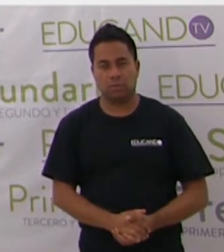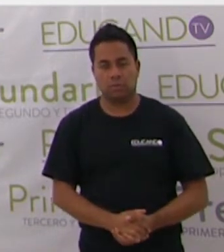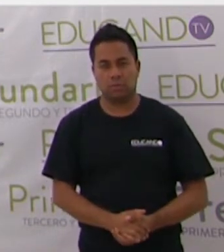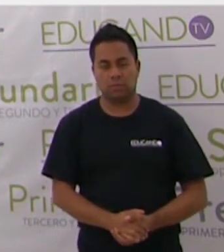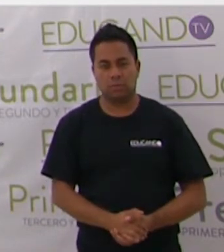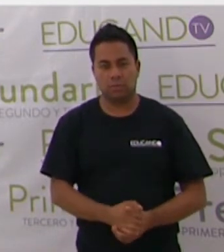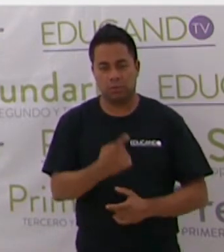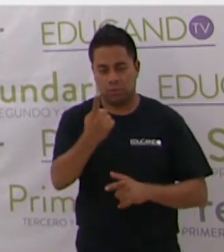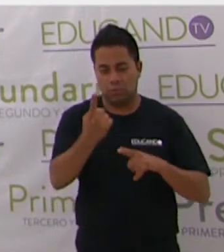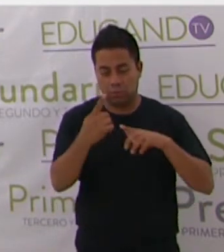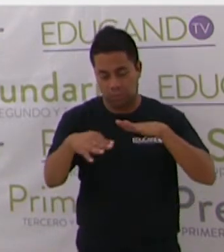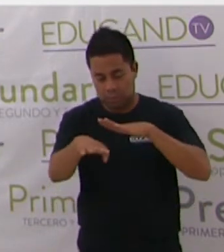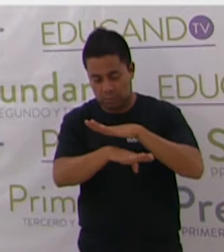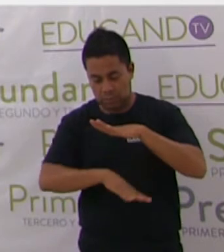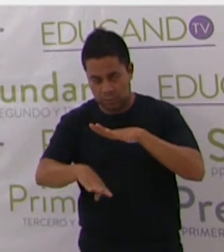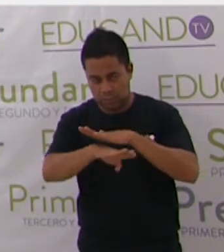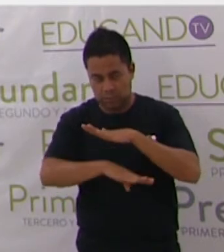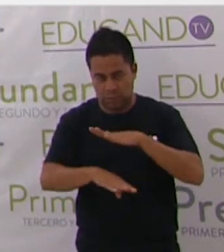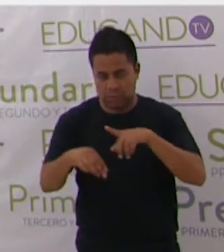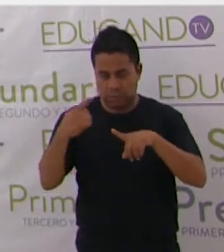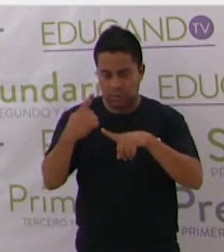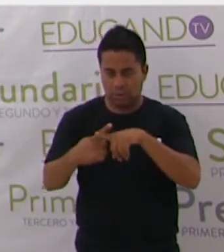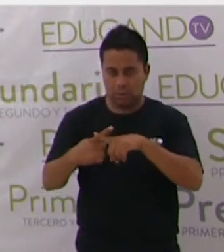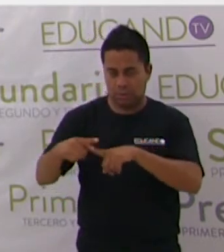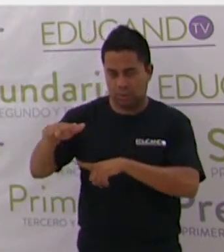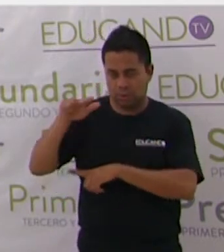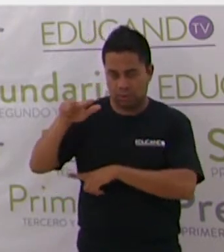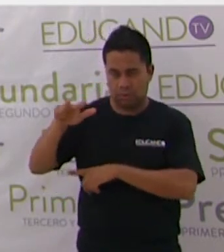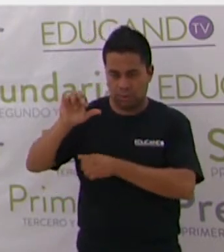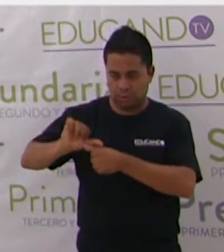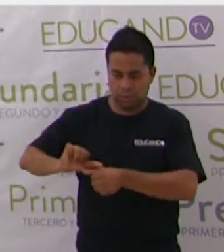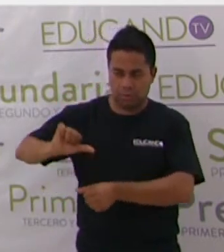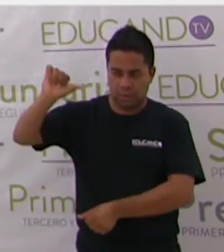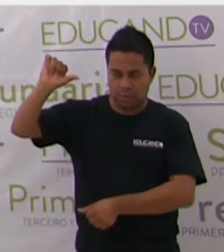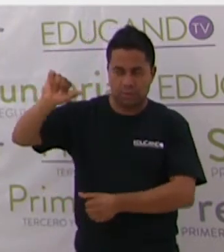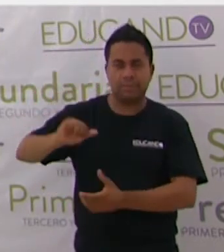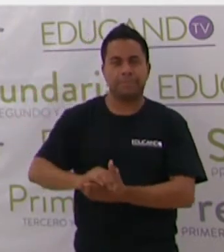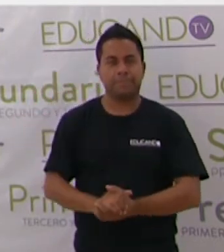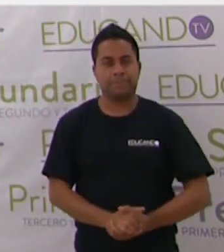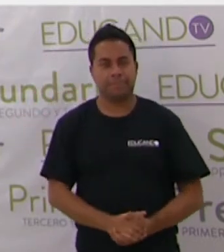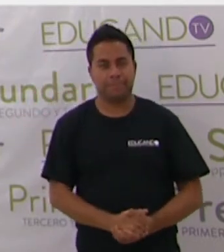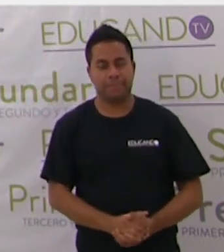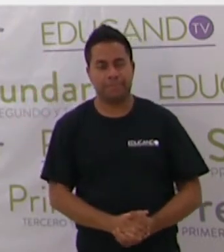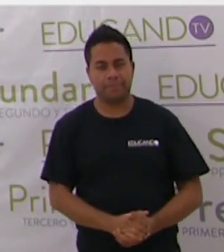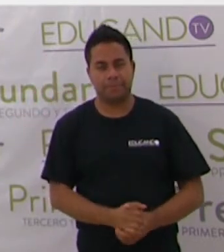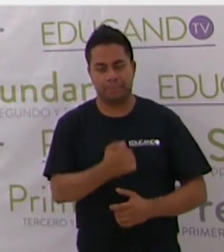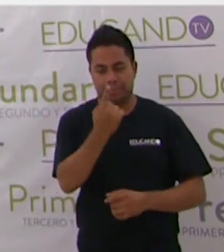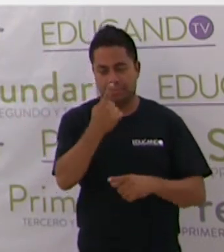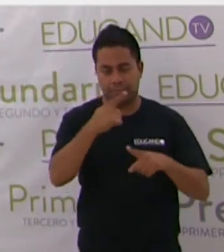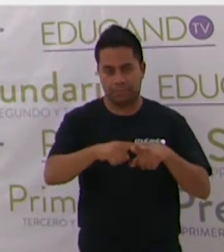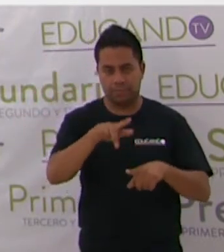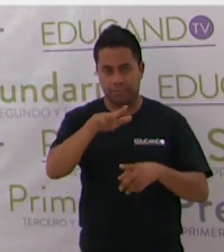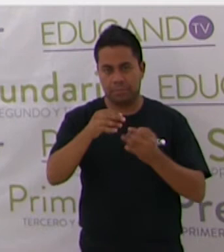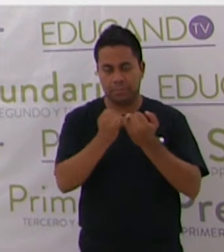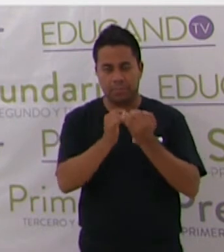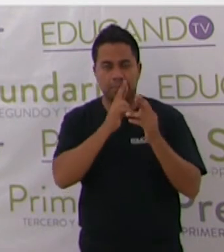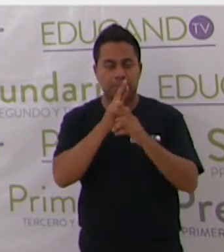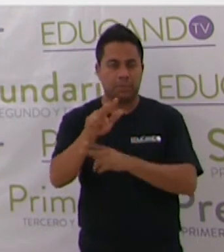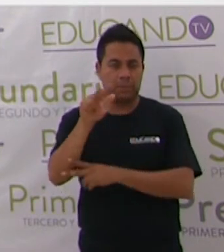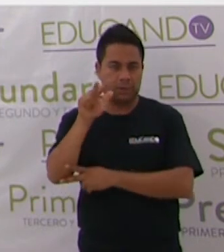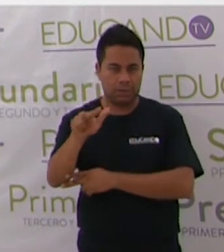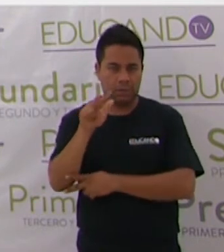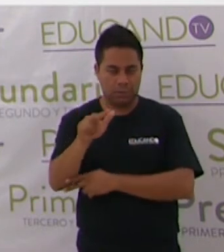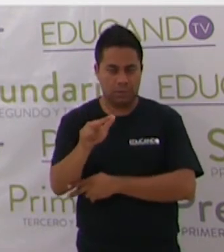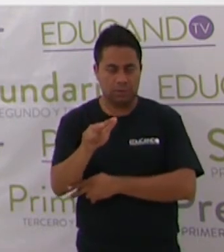1 de base y 18 de altura. 1 por 18, 18,